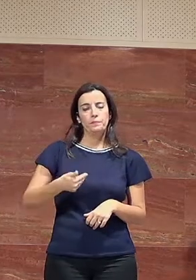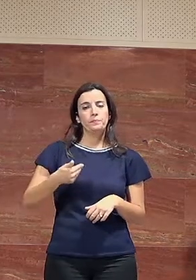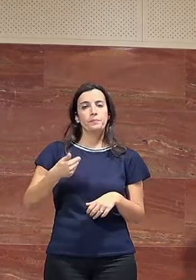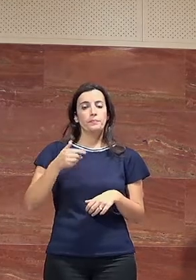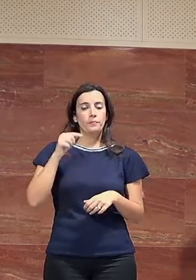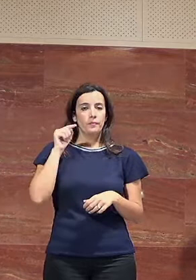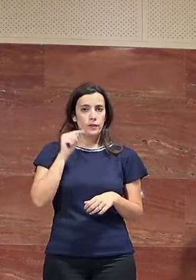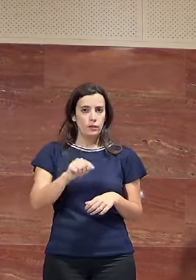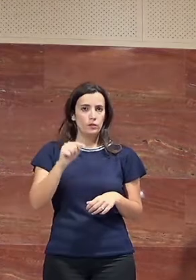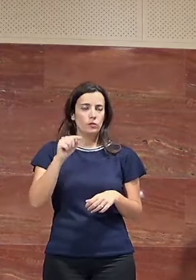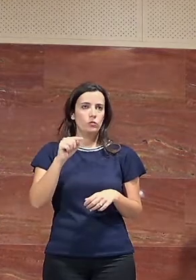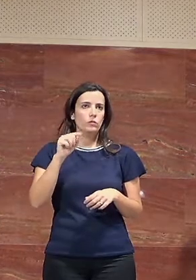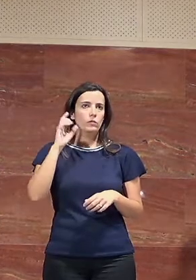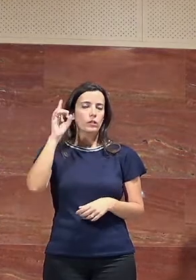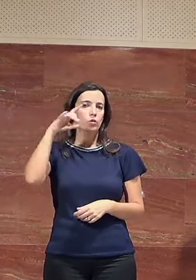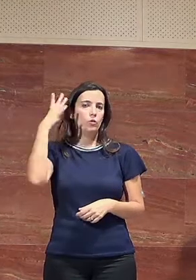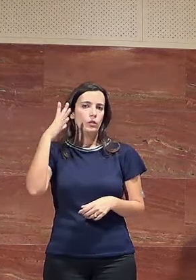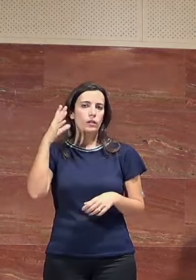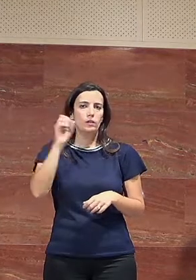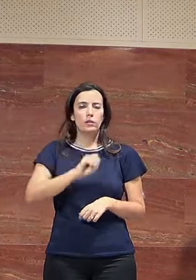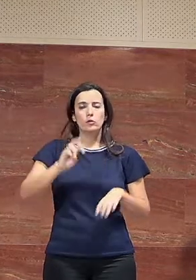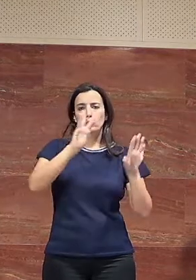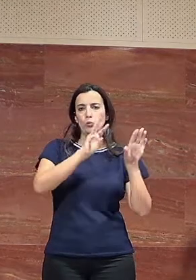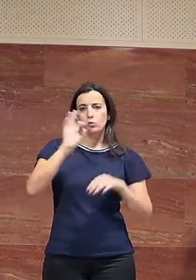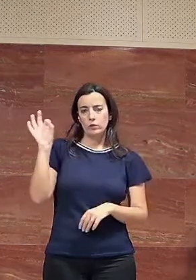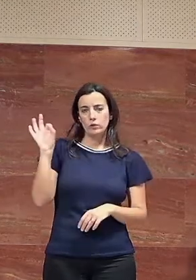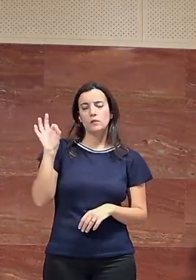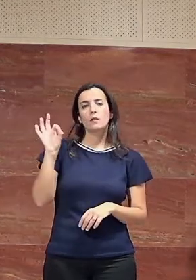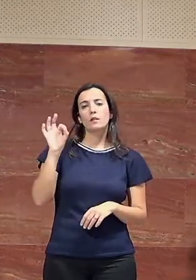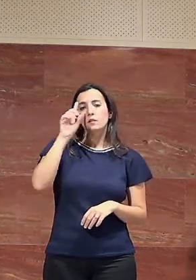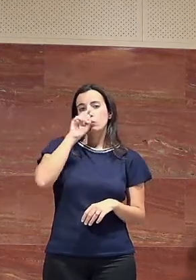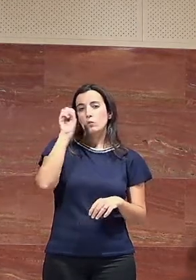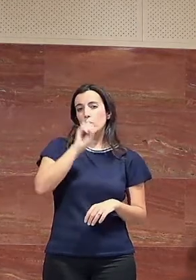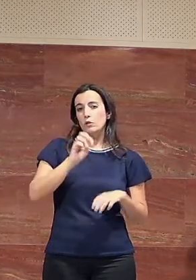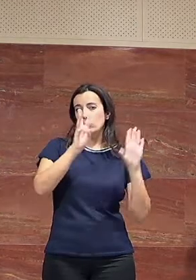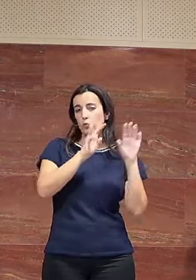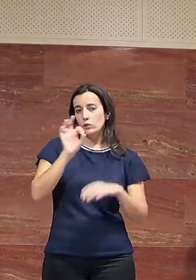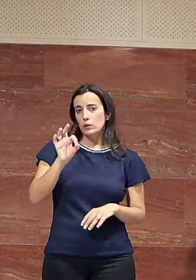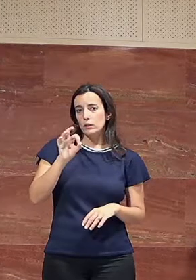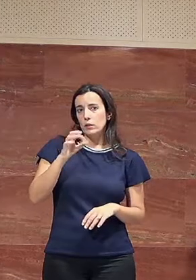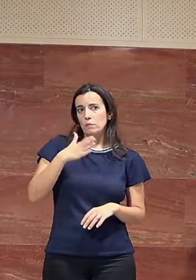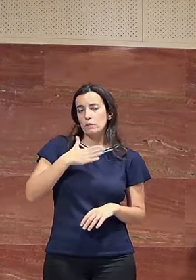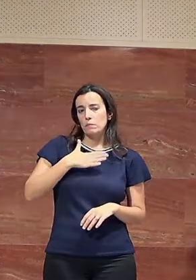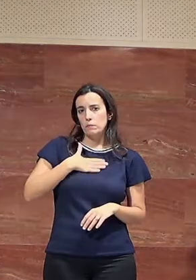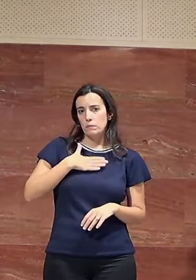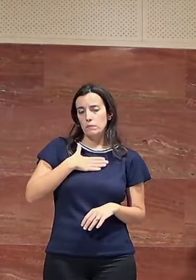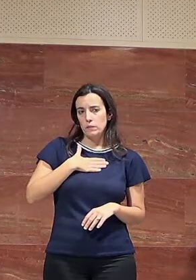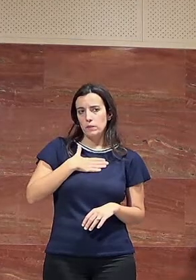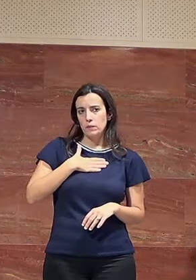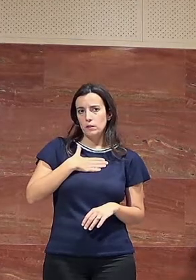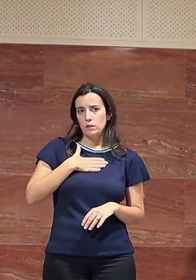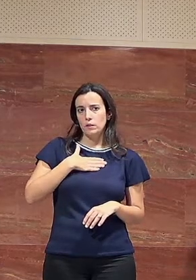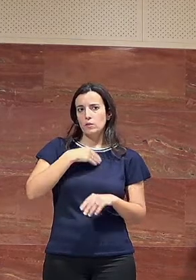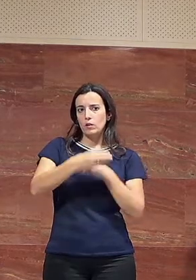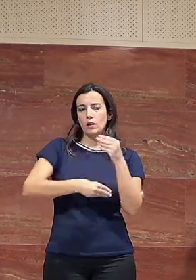una ideología que impera desde los años 80 y que yo recuerdo en los años 80 que era: yo para mi depresión lo que hago es comprar